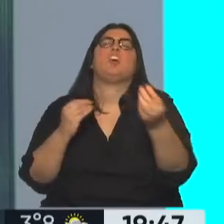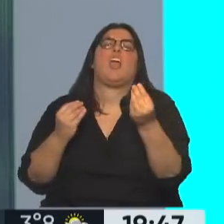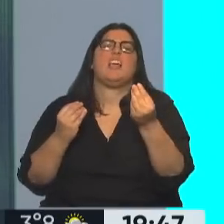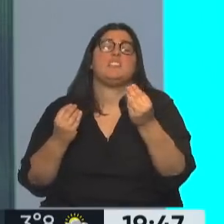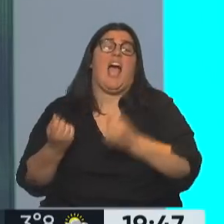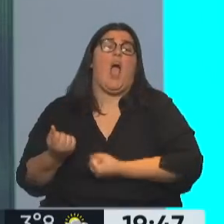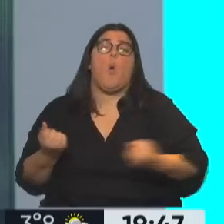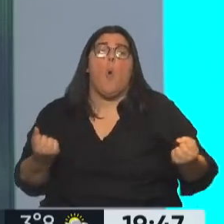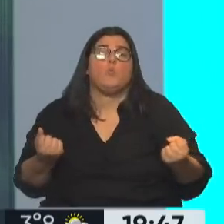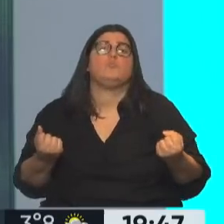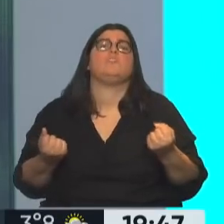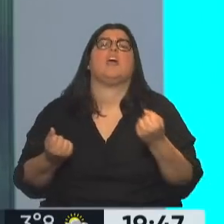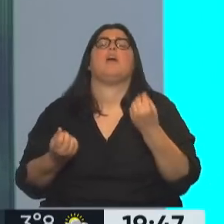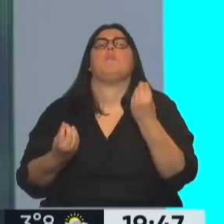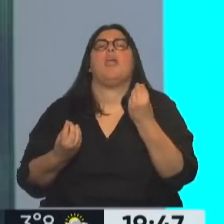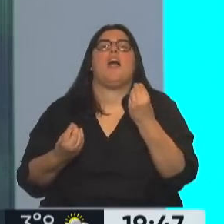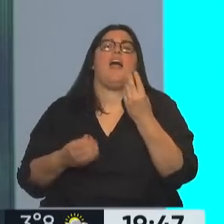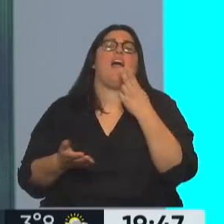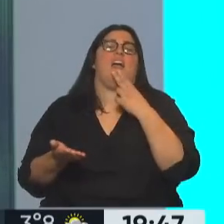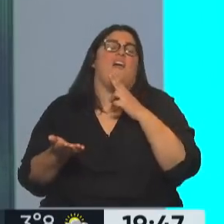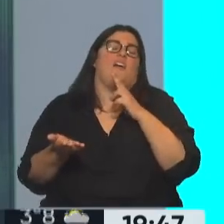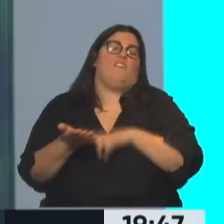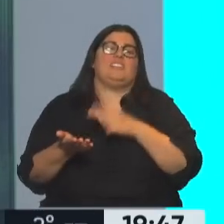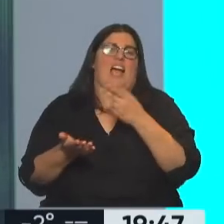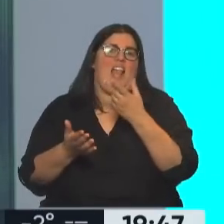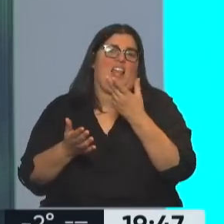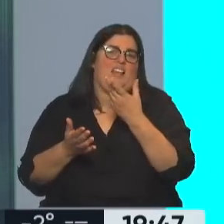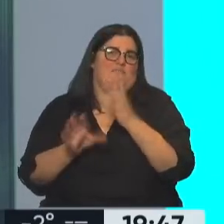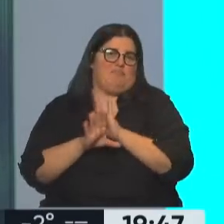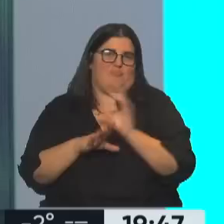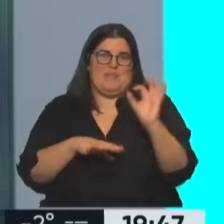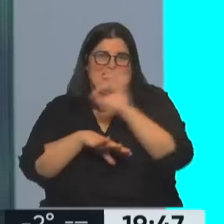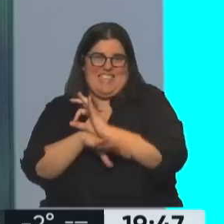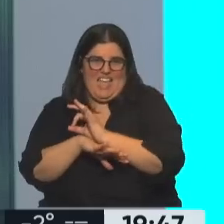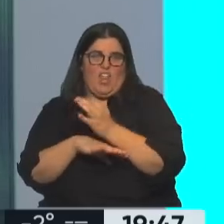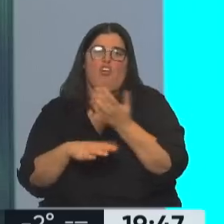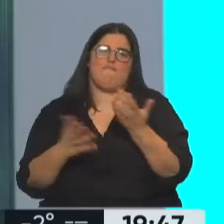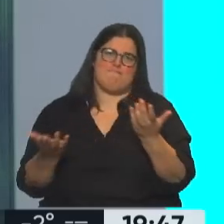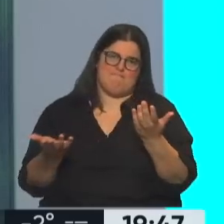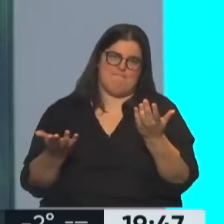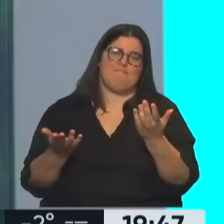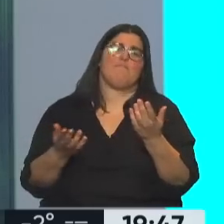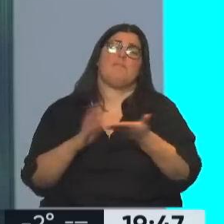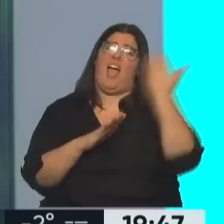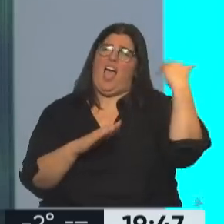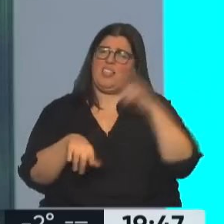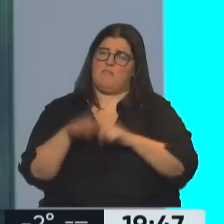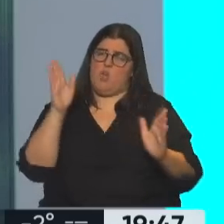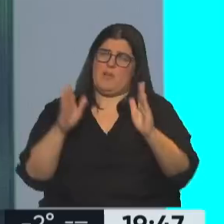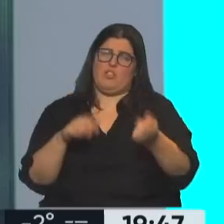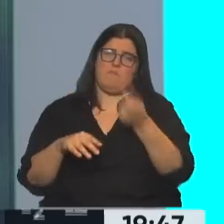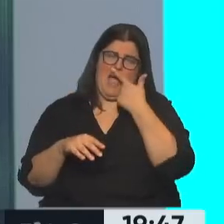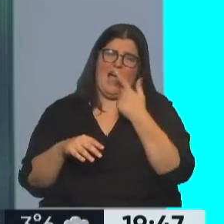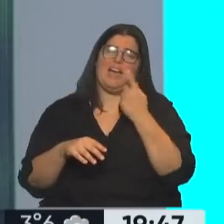de que el déficit fiscal vaya a cero en un año. Bueno, ¿para quién lo paga? ¿Cuál es el sentido de eso? Miren, con Macri pasó una cosa muy sintomática que a veces se